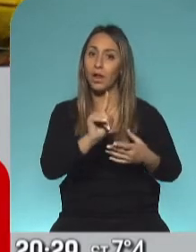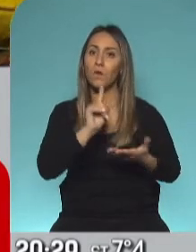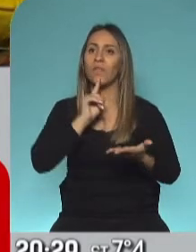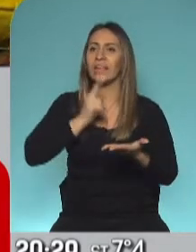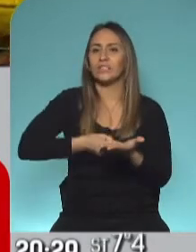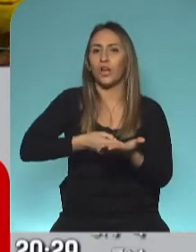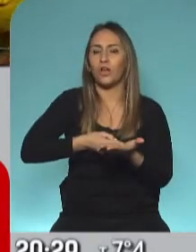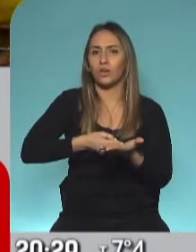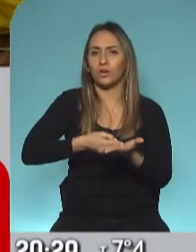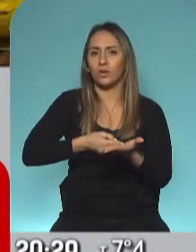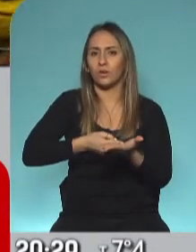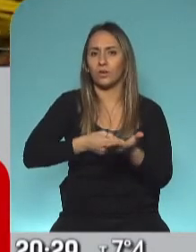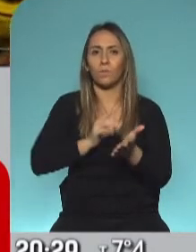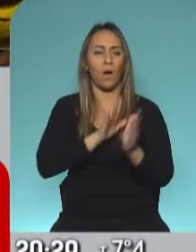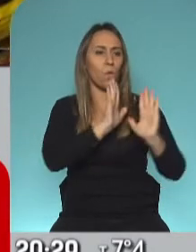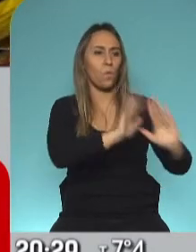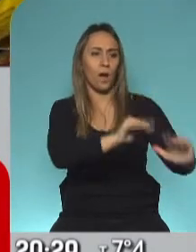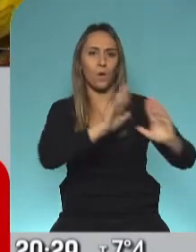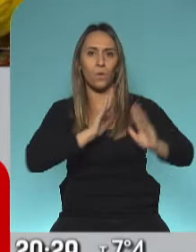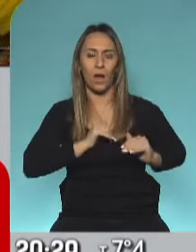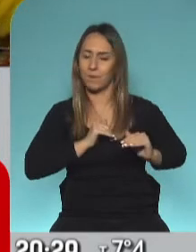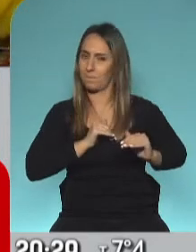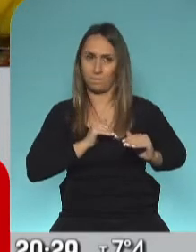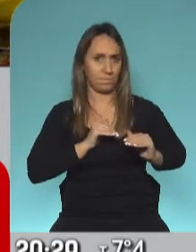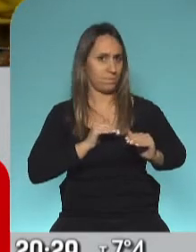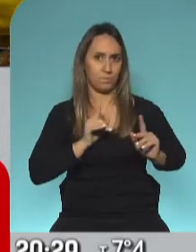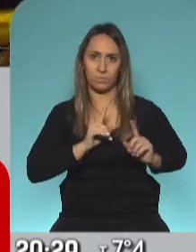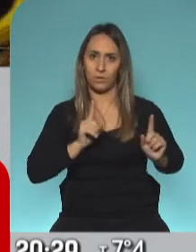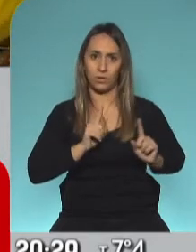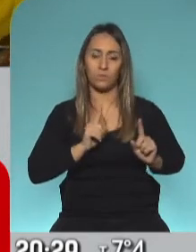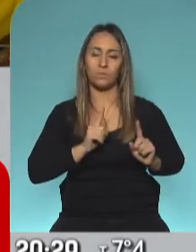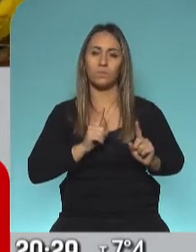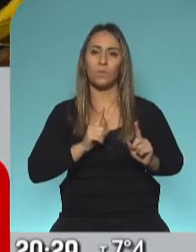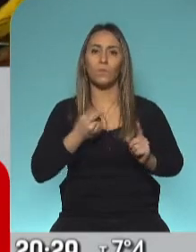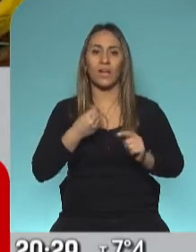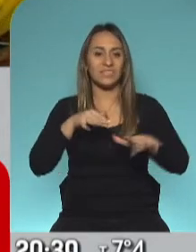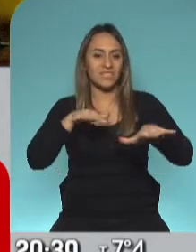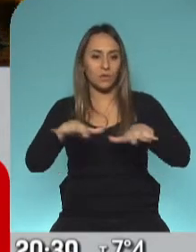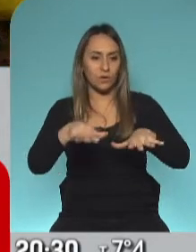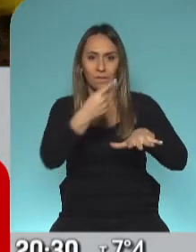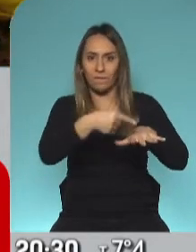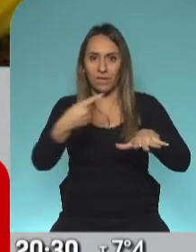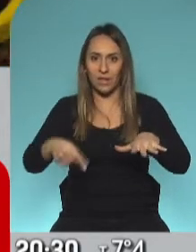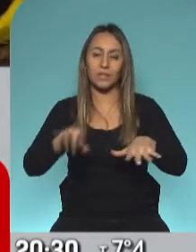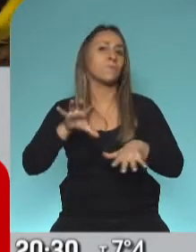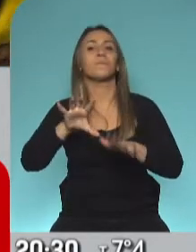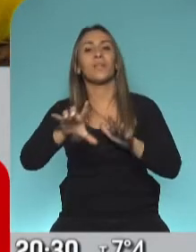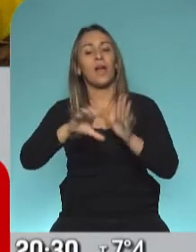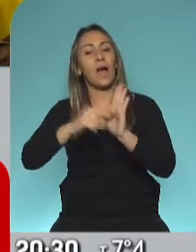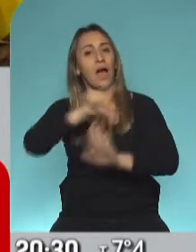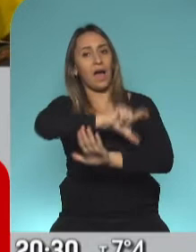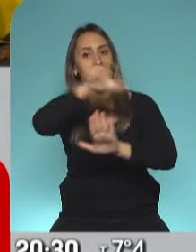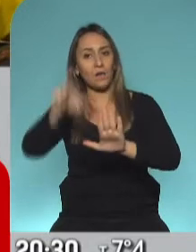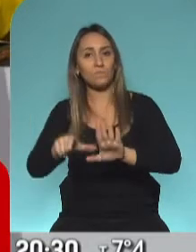tengan que ser un espejo porque hay una realidad común en el amba pero también hay particularidades en cada